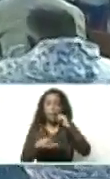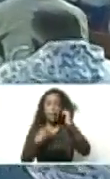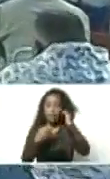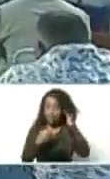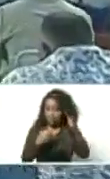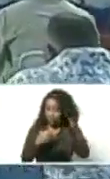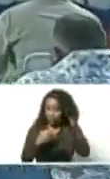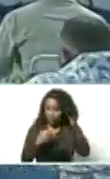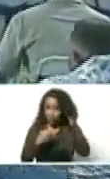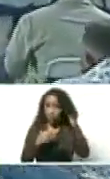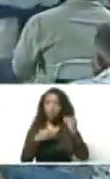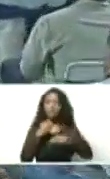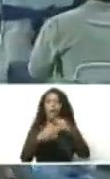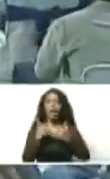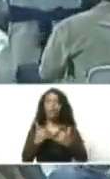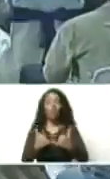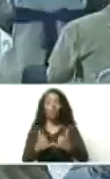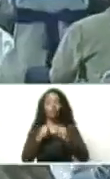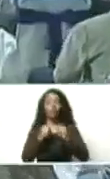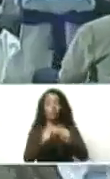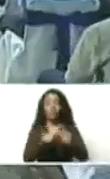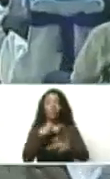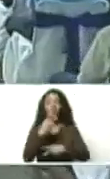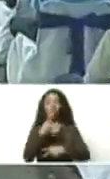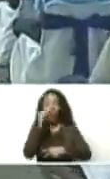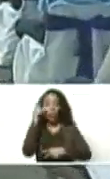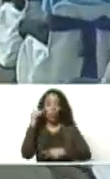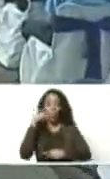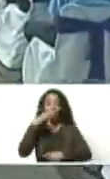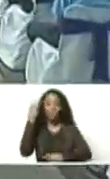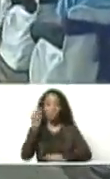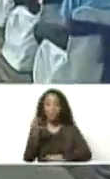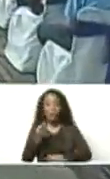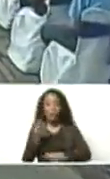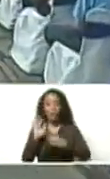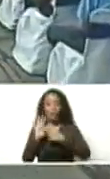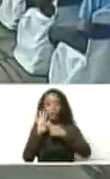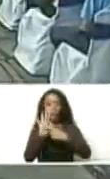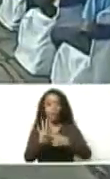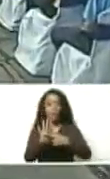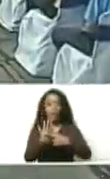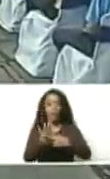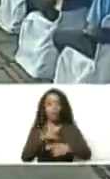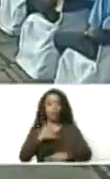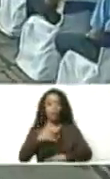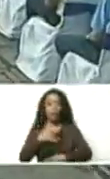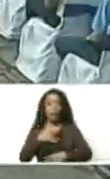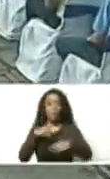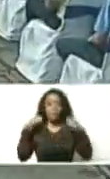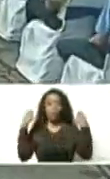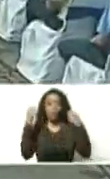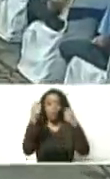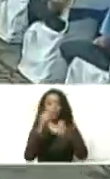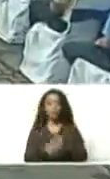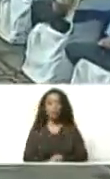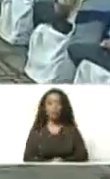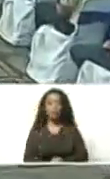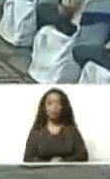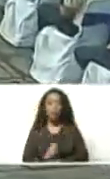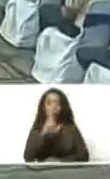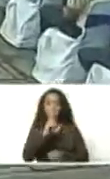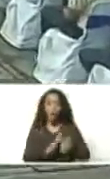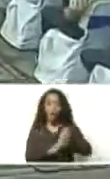renovando permanentemente, de voceros y voceras de verdad que representen el sentir popular. Un